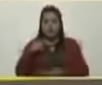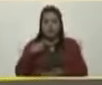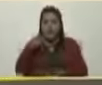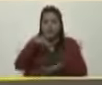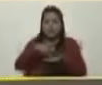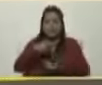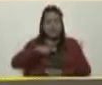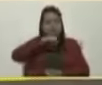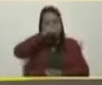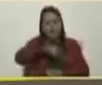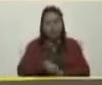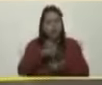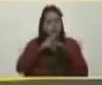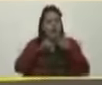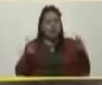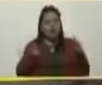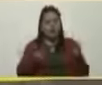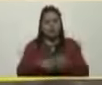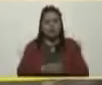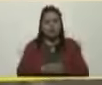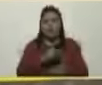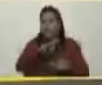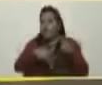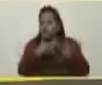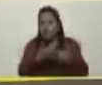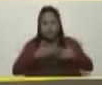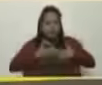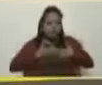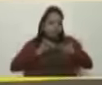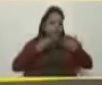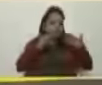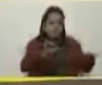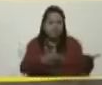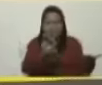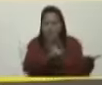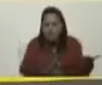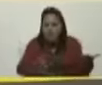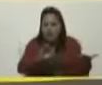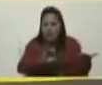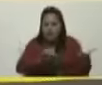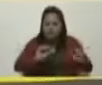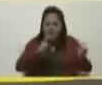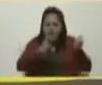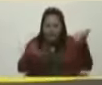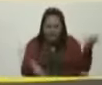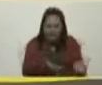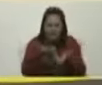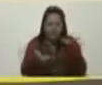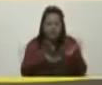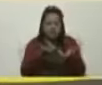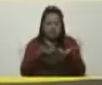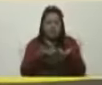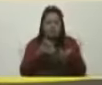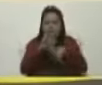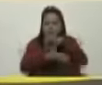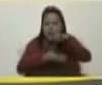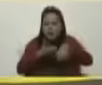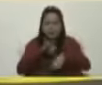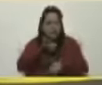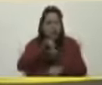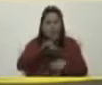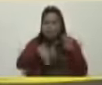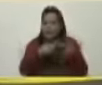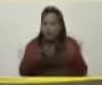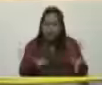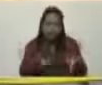amo la paz. Amo la paz y jamás me prestaría, presidente, para incendiar a nuestro país. Jamás lo haría. Y estoy